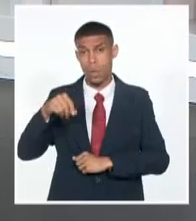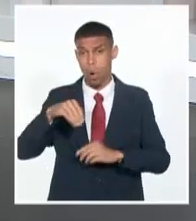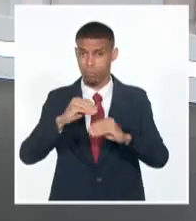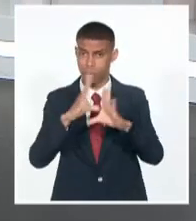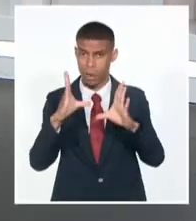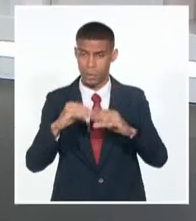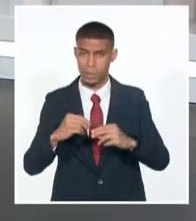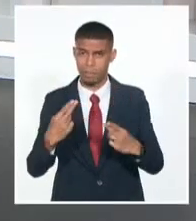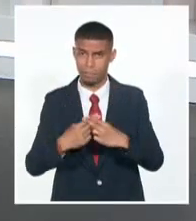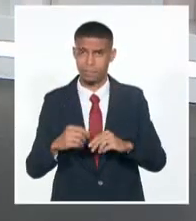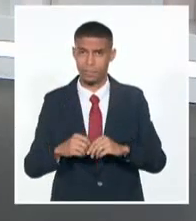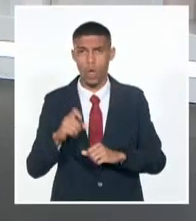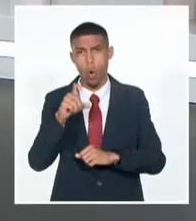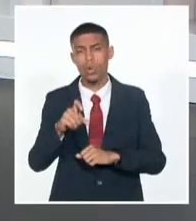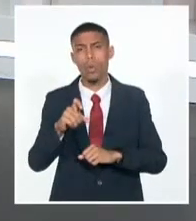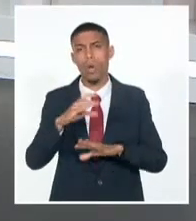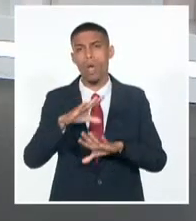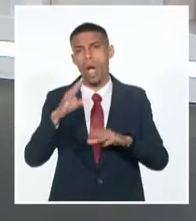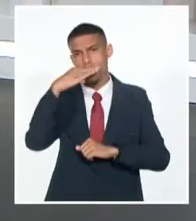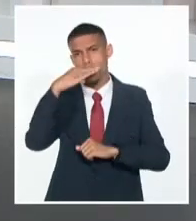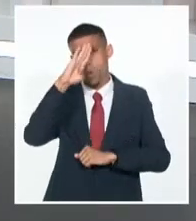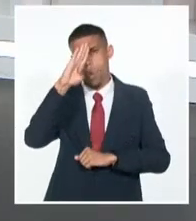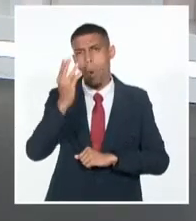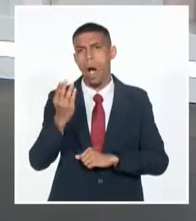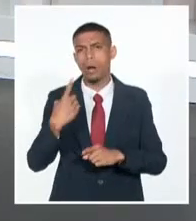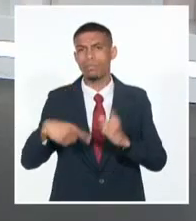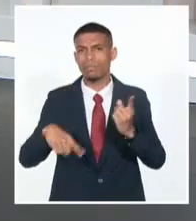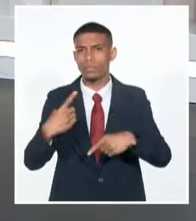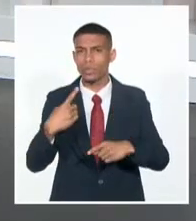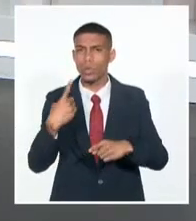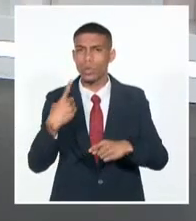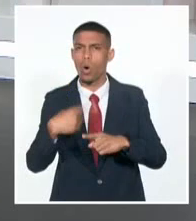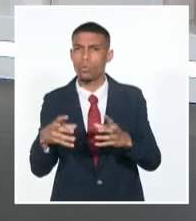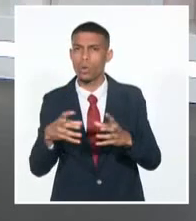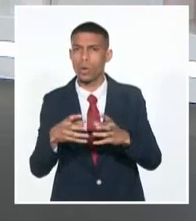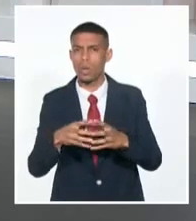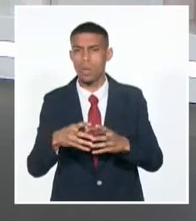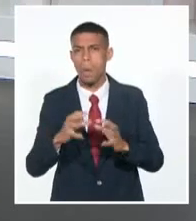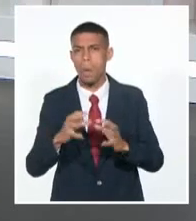por último, Cuba enfrentará a Guadalupe en la Copa Oro a las 7:30 de la